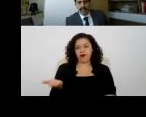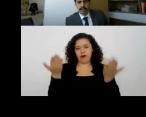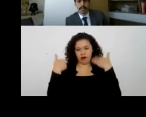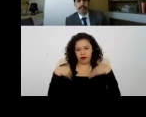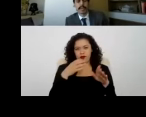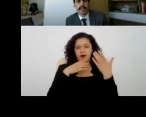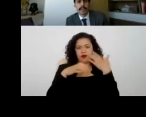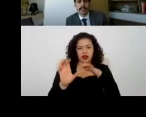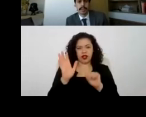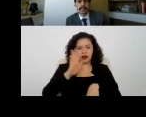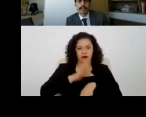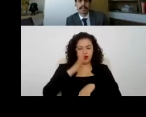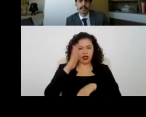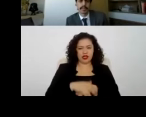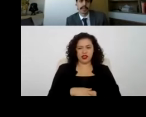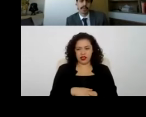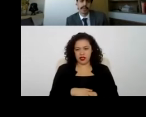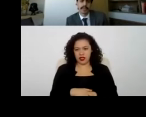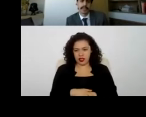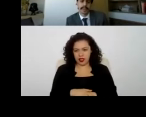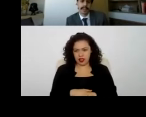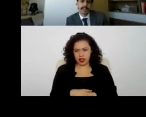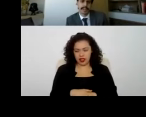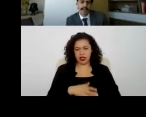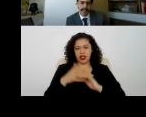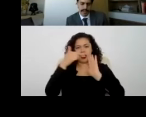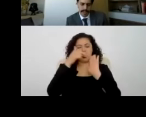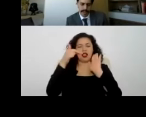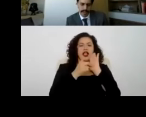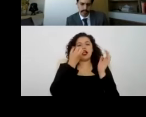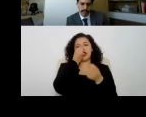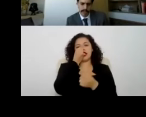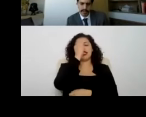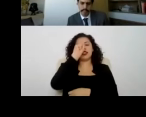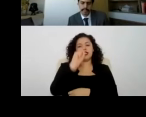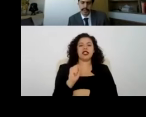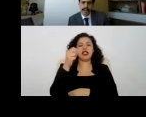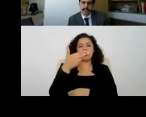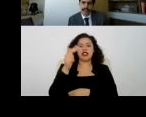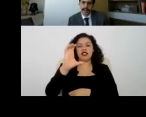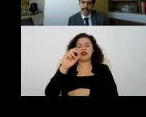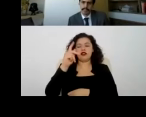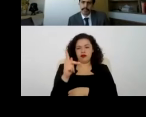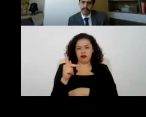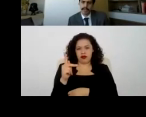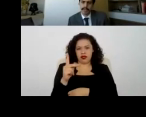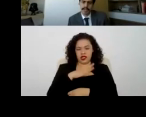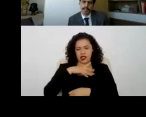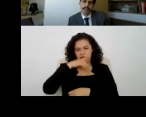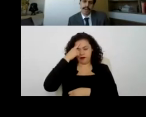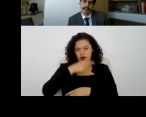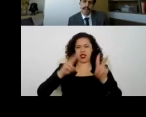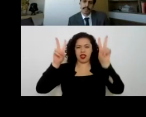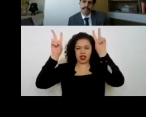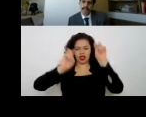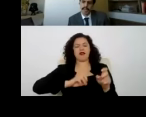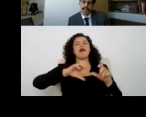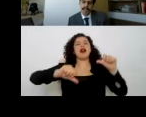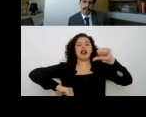comentarles un poquito de los criterios que actualmente tiene la Secretaría de Hacienda y Crédito Público respecto a la actividad